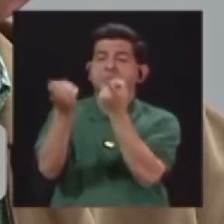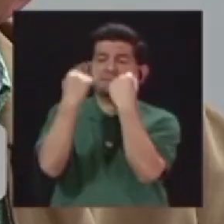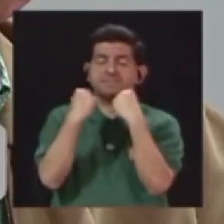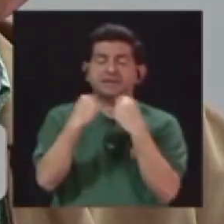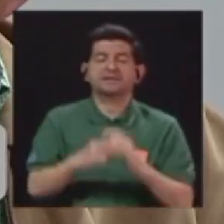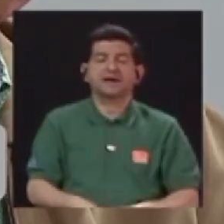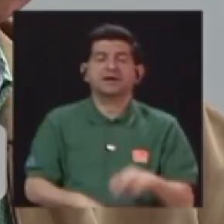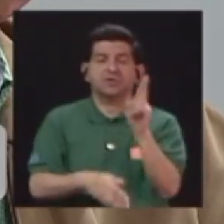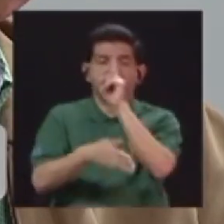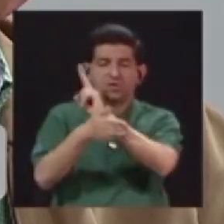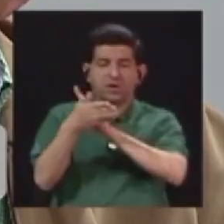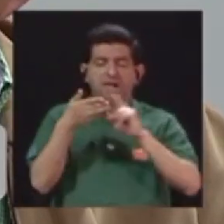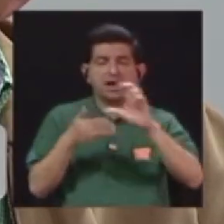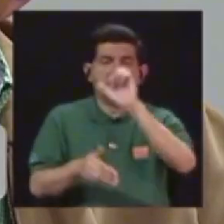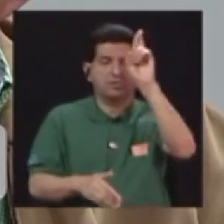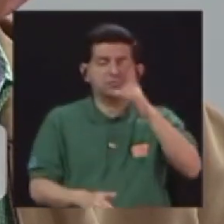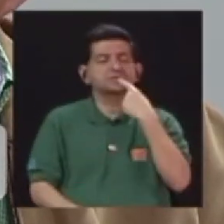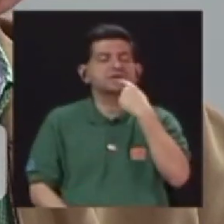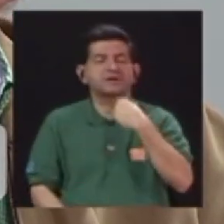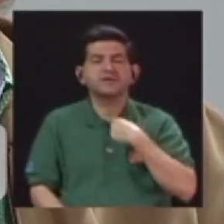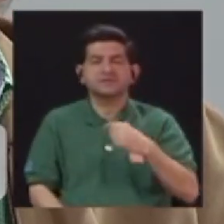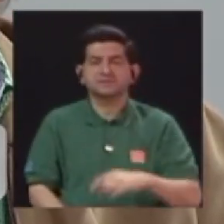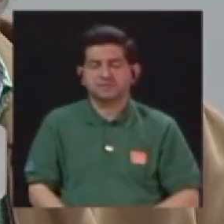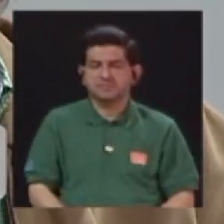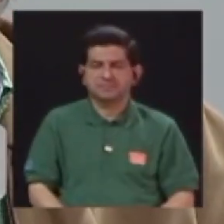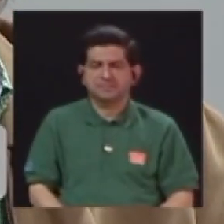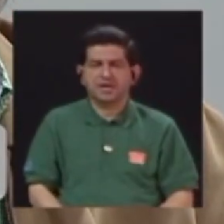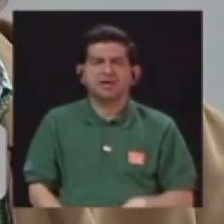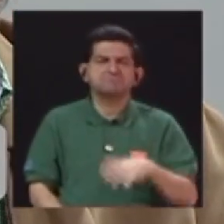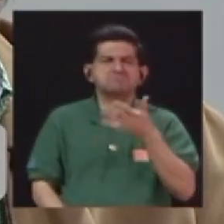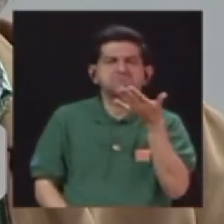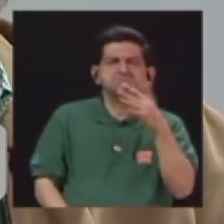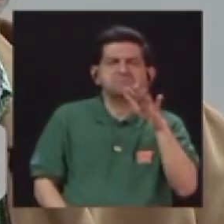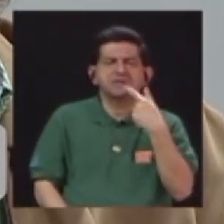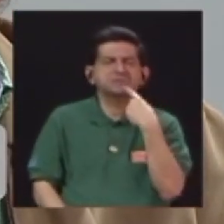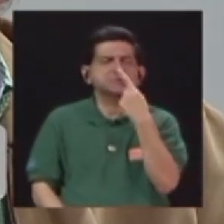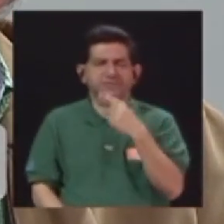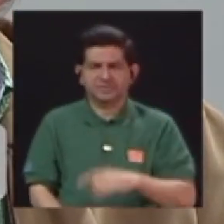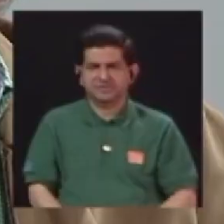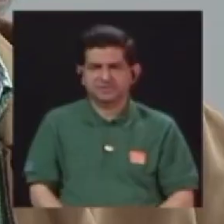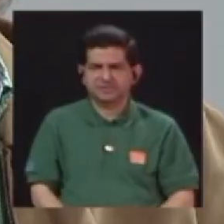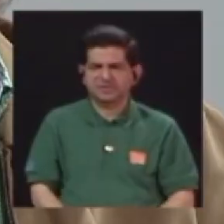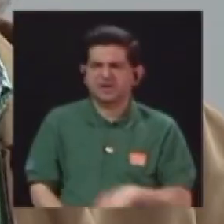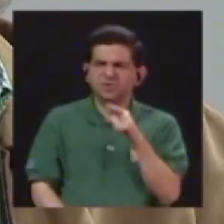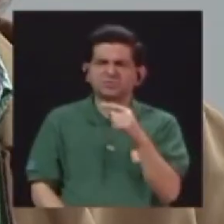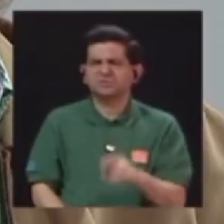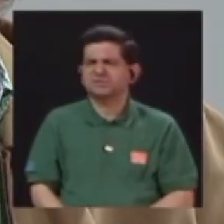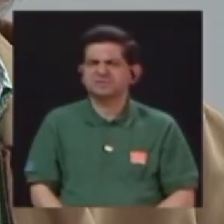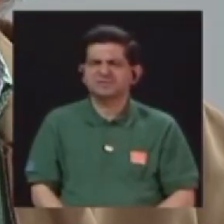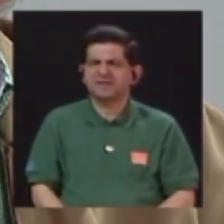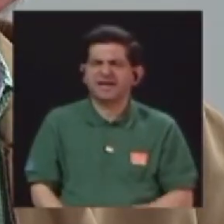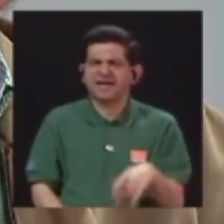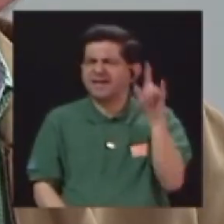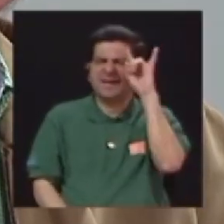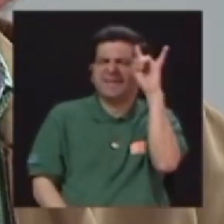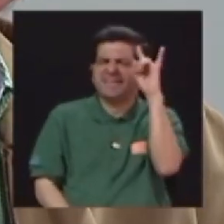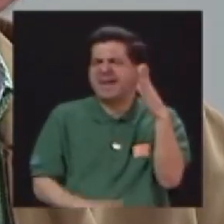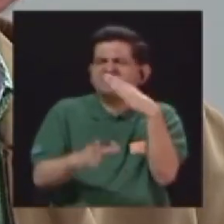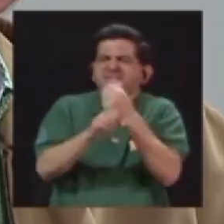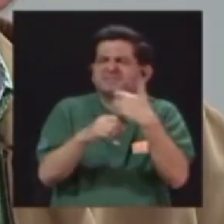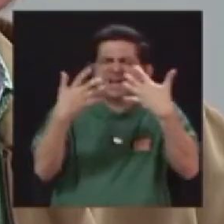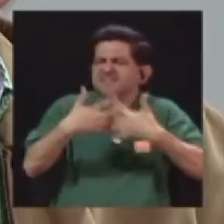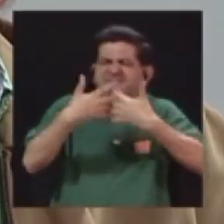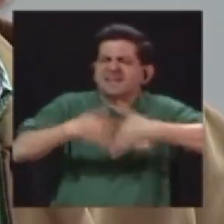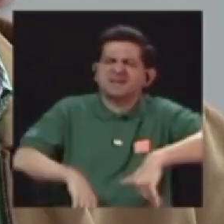Universidad de Costa Rica diciéndome más o menos estas palabras: ¿qué diablos estás haciendo vos en la